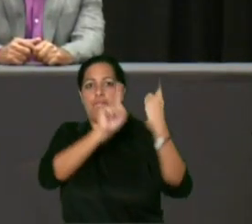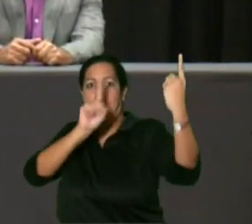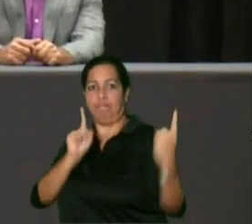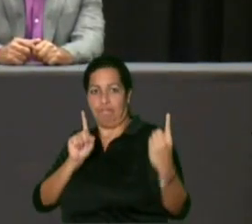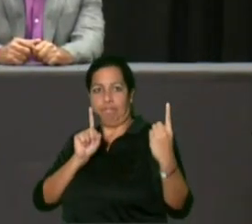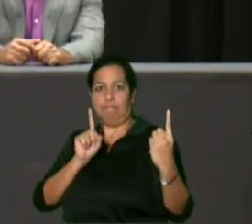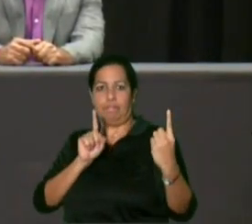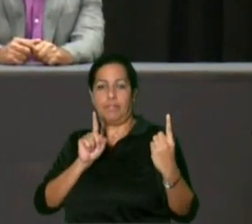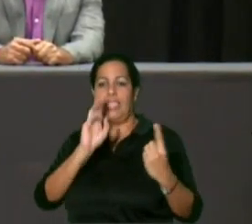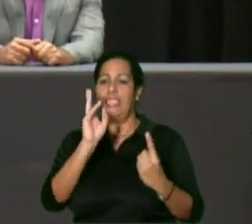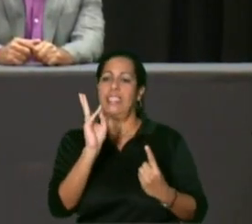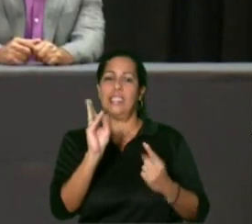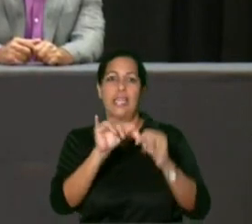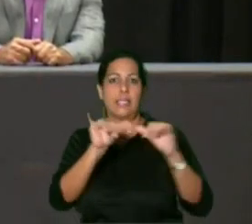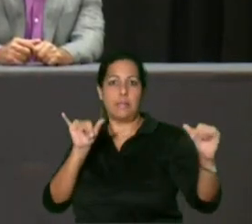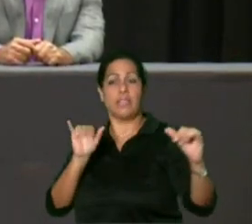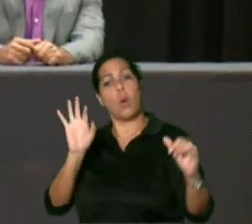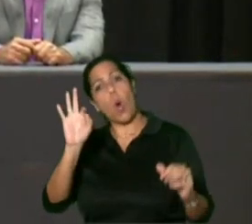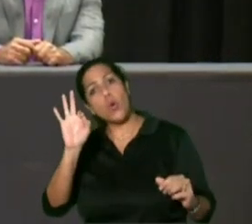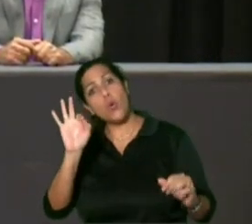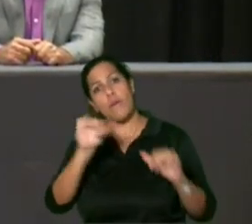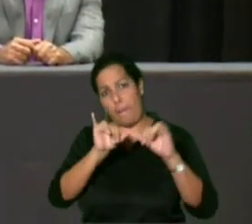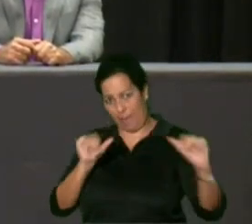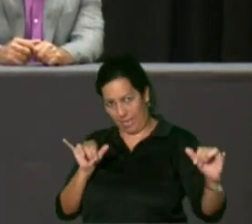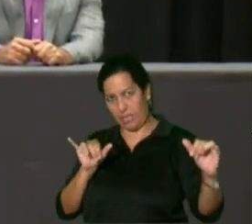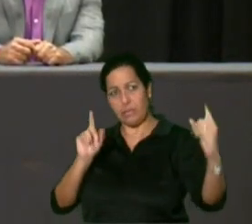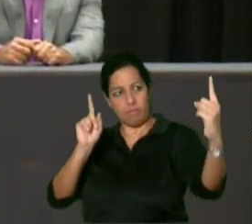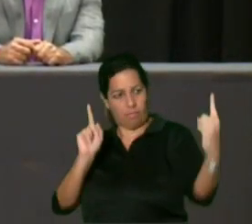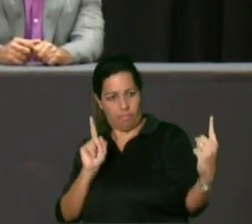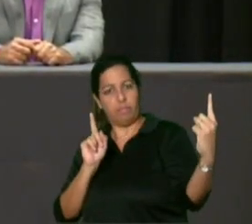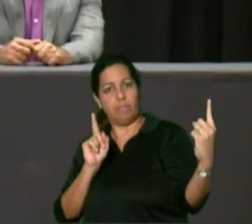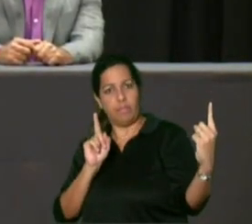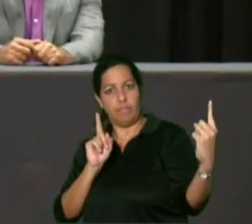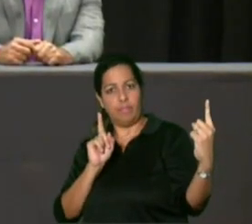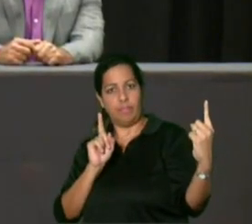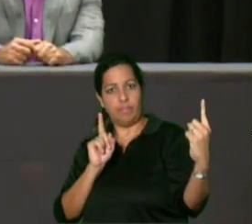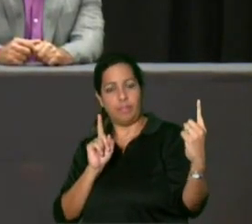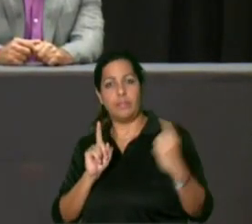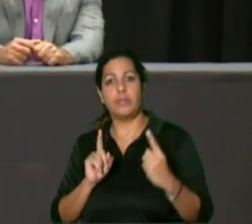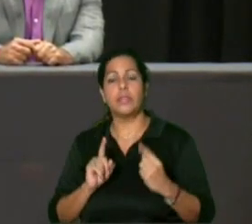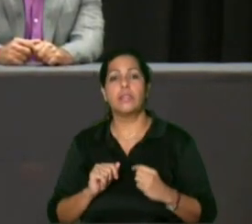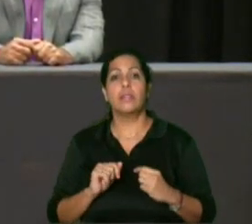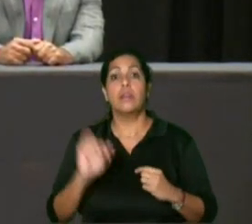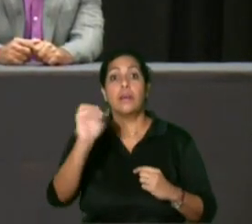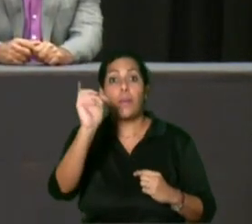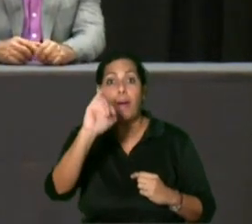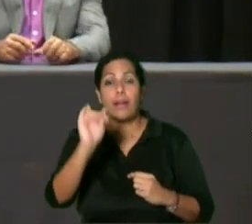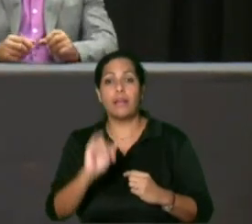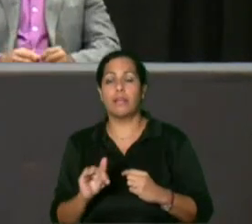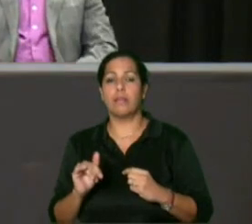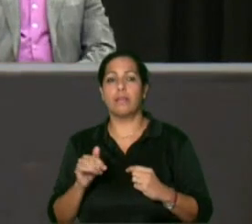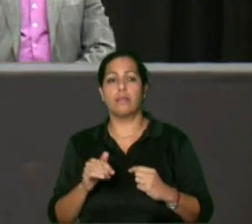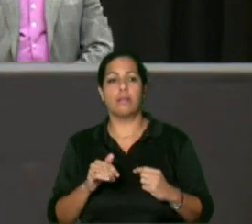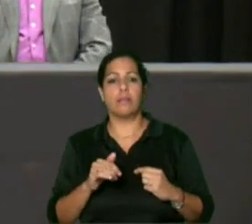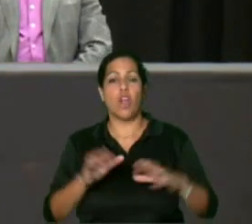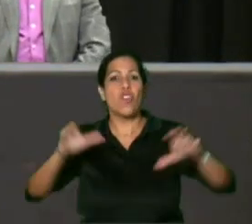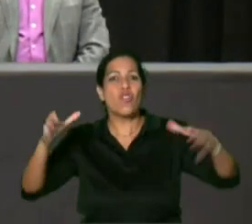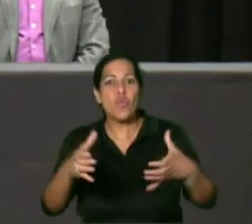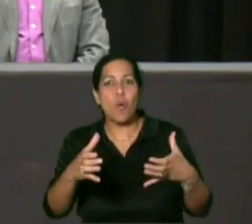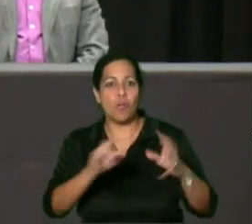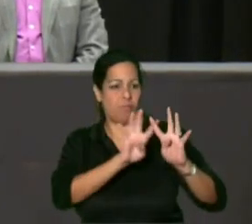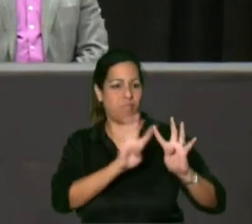la distancia de 6 a 9 pies entre cada persona. Se prohíben las sesiones de